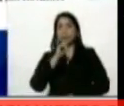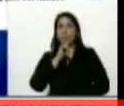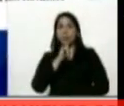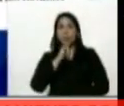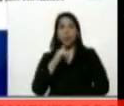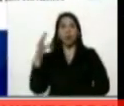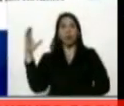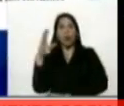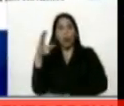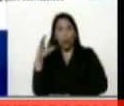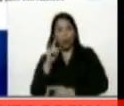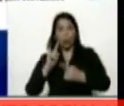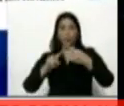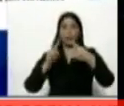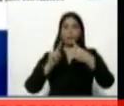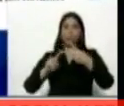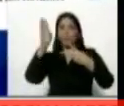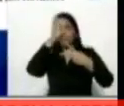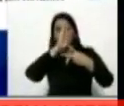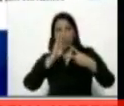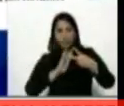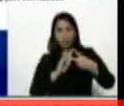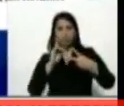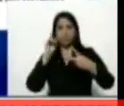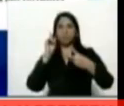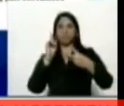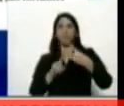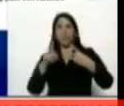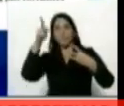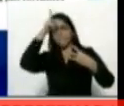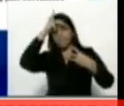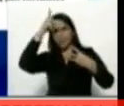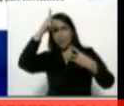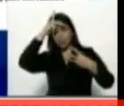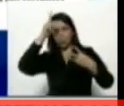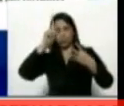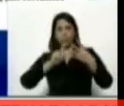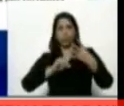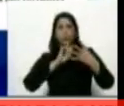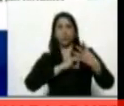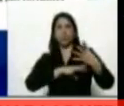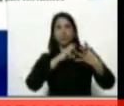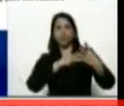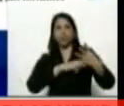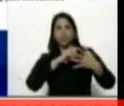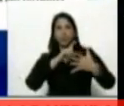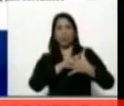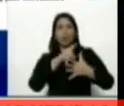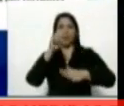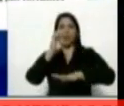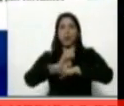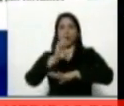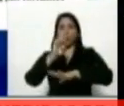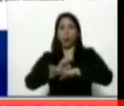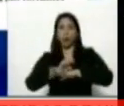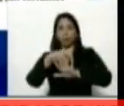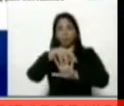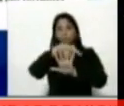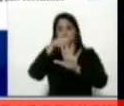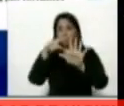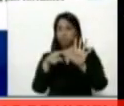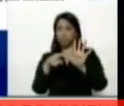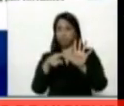gasolina traída por nuestros amigos iraníes y garantizada por el presidente Nicolás